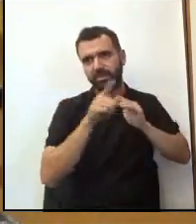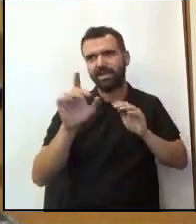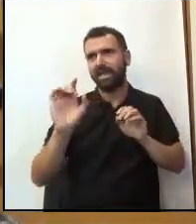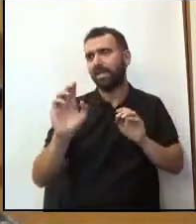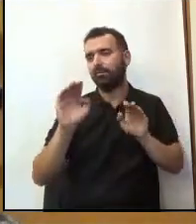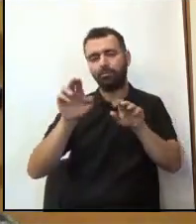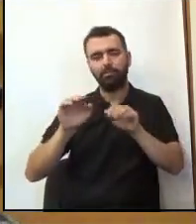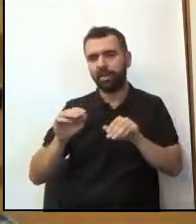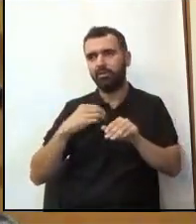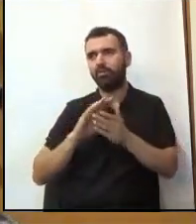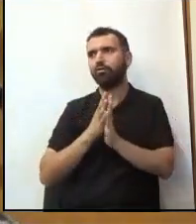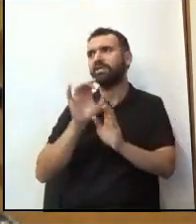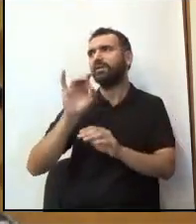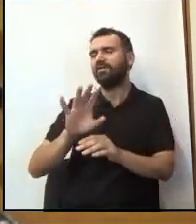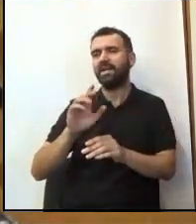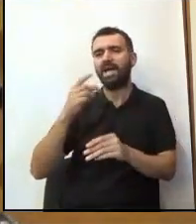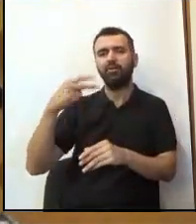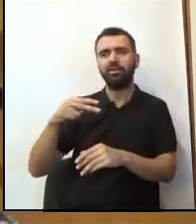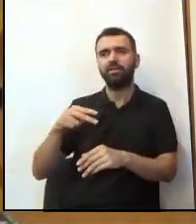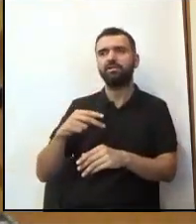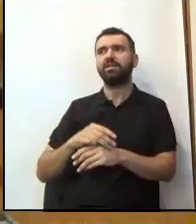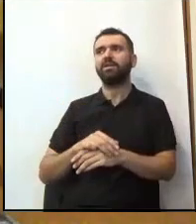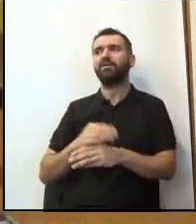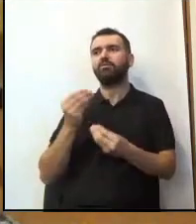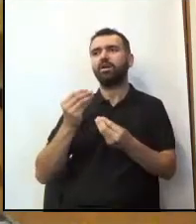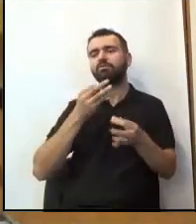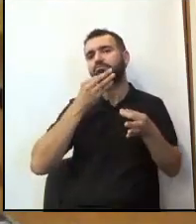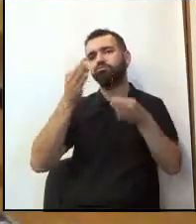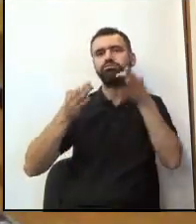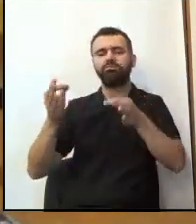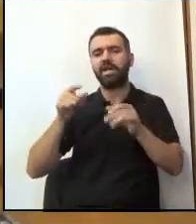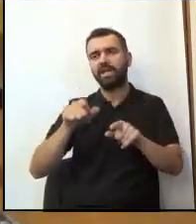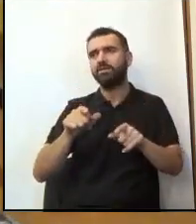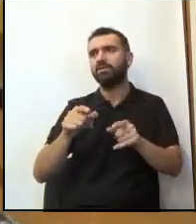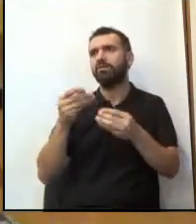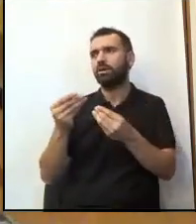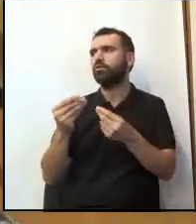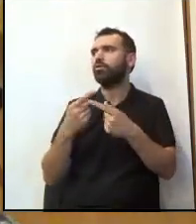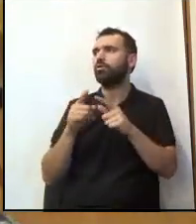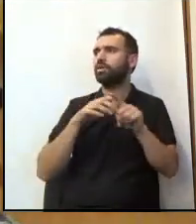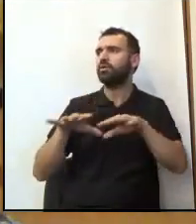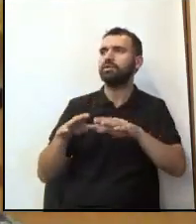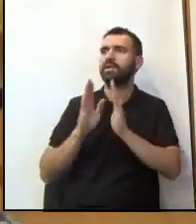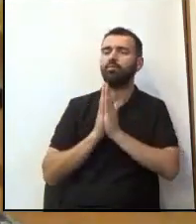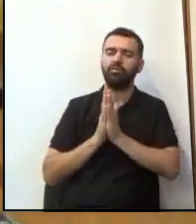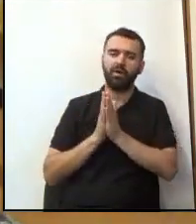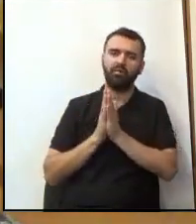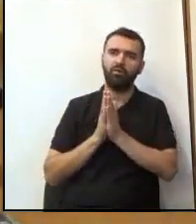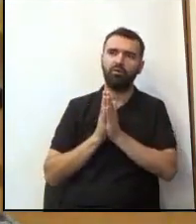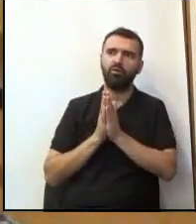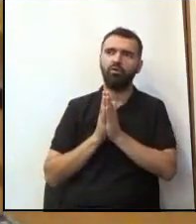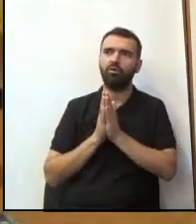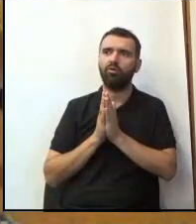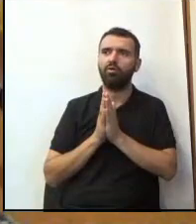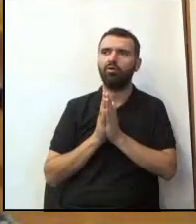mismo. Todos sabían la noticia, pero bueno, se la estoy diciendo. Eso, así que bueno, otra cosa que por favor dejemos, la talla que